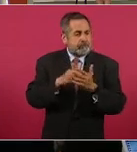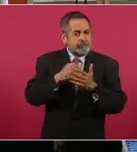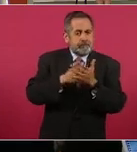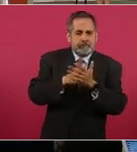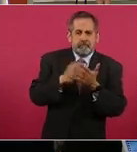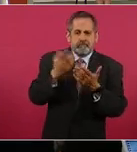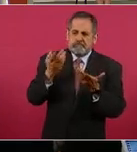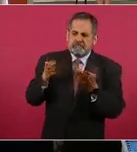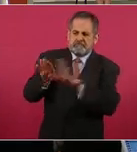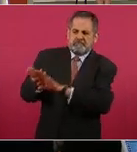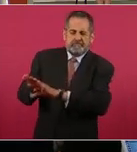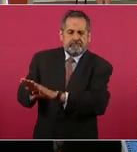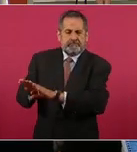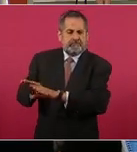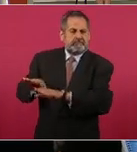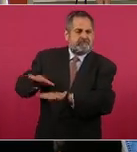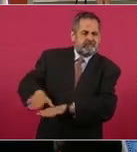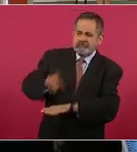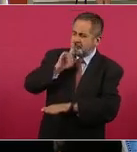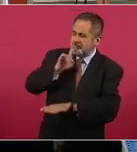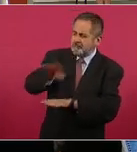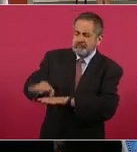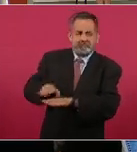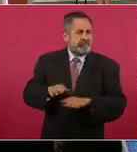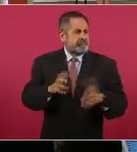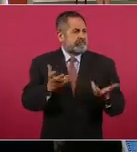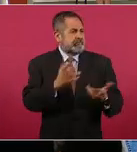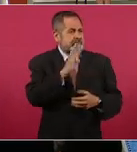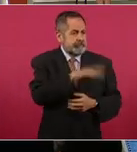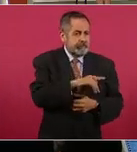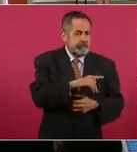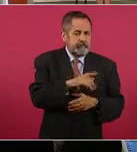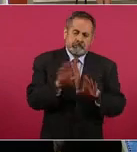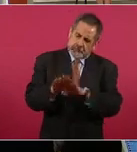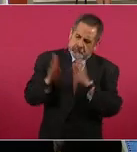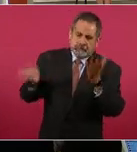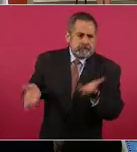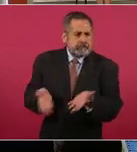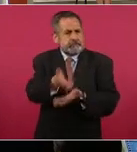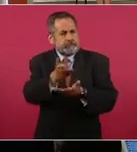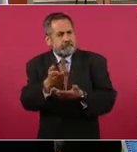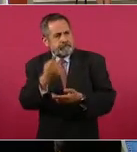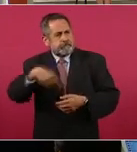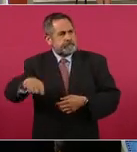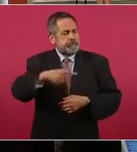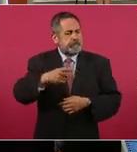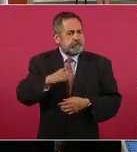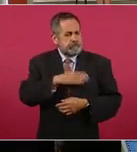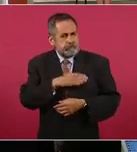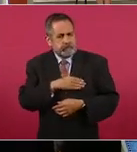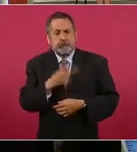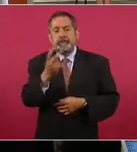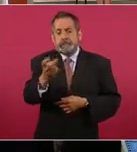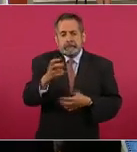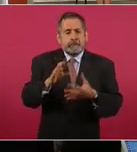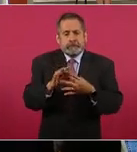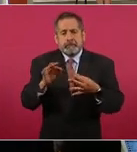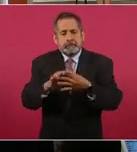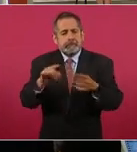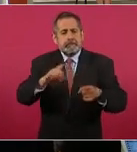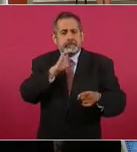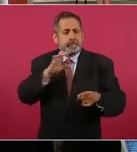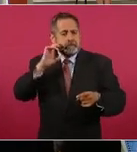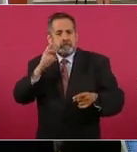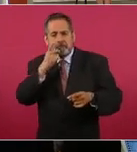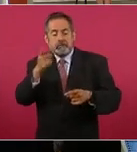tenemos aprisionado. Y eso es lo que pidió esa reunión de cardenales. Y cuando